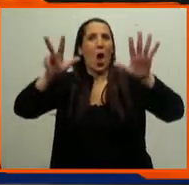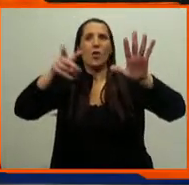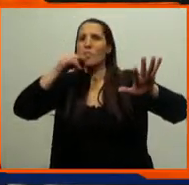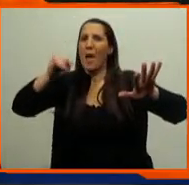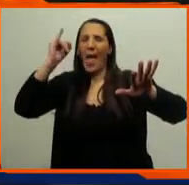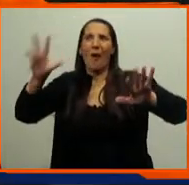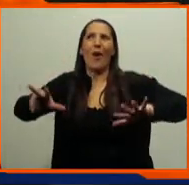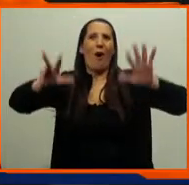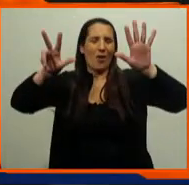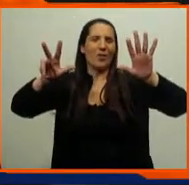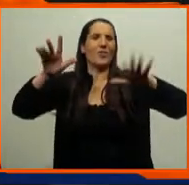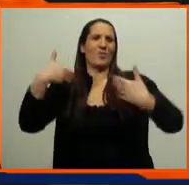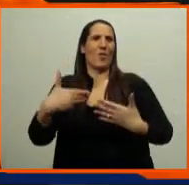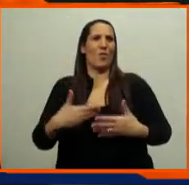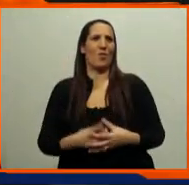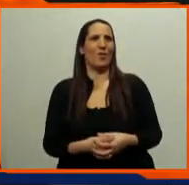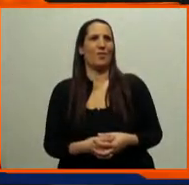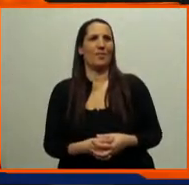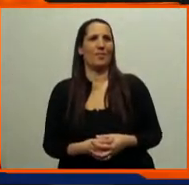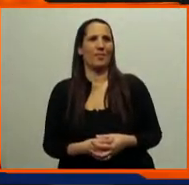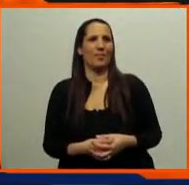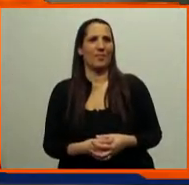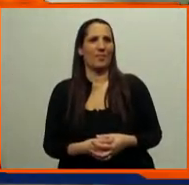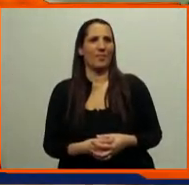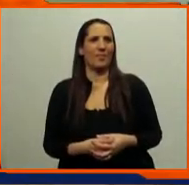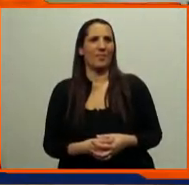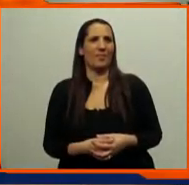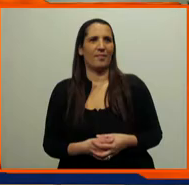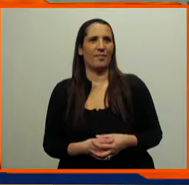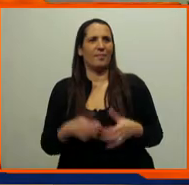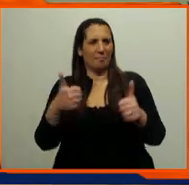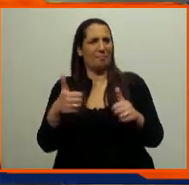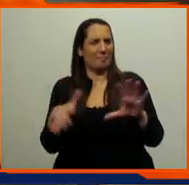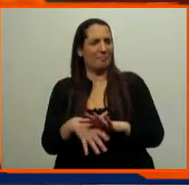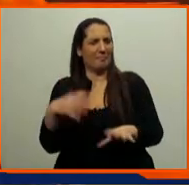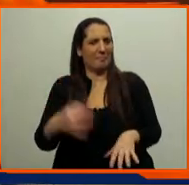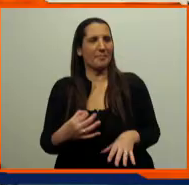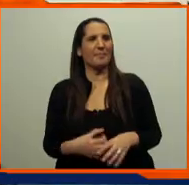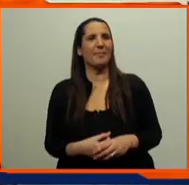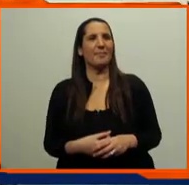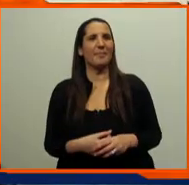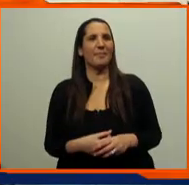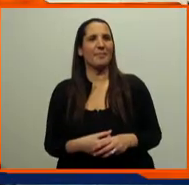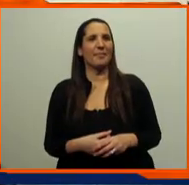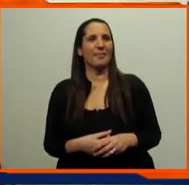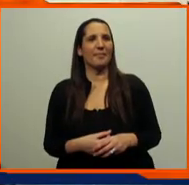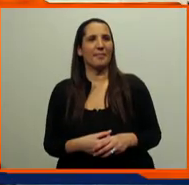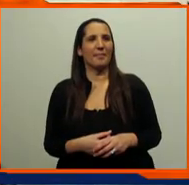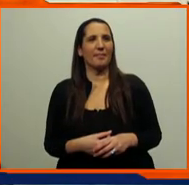quedó octavo, pero tuvo una actuación destacadísima.